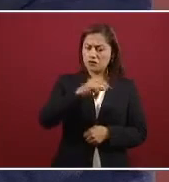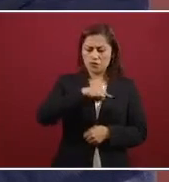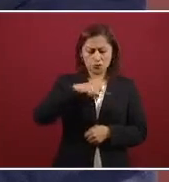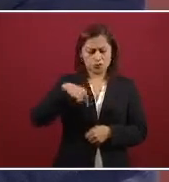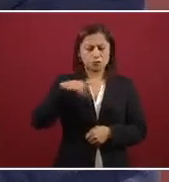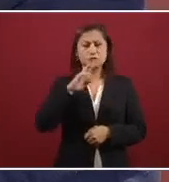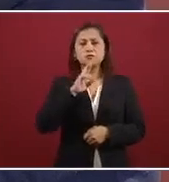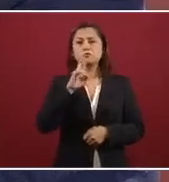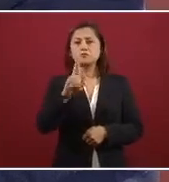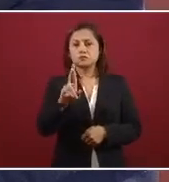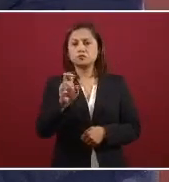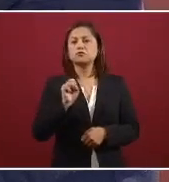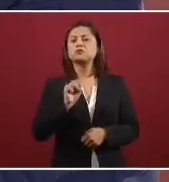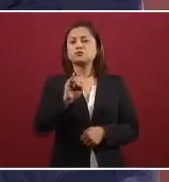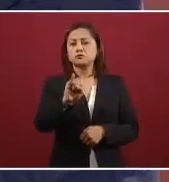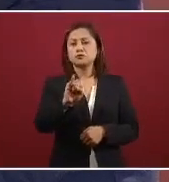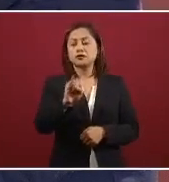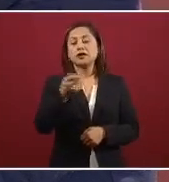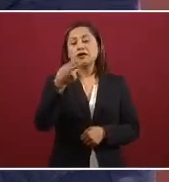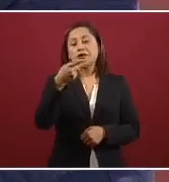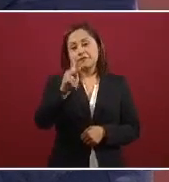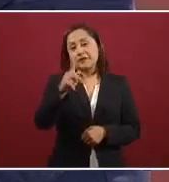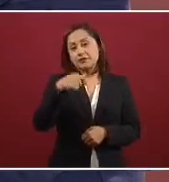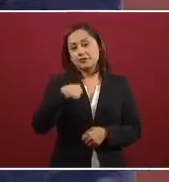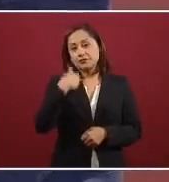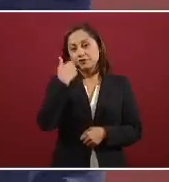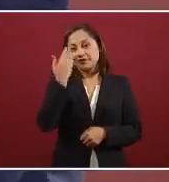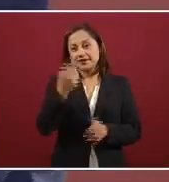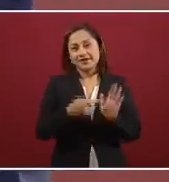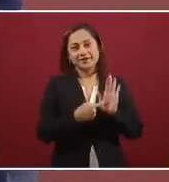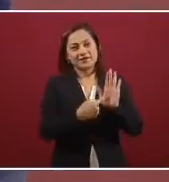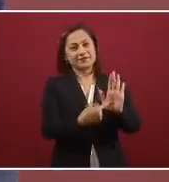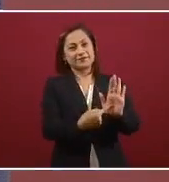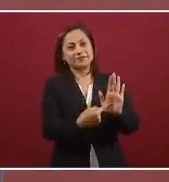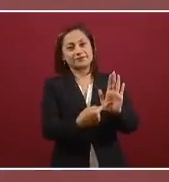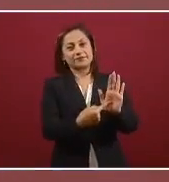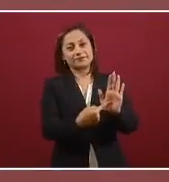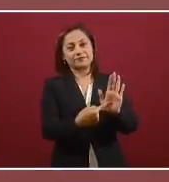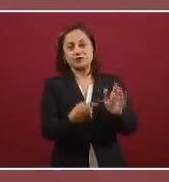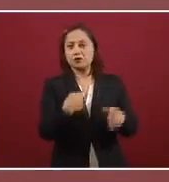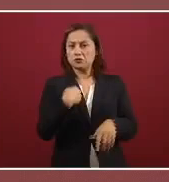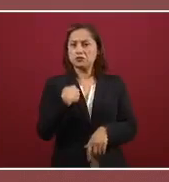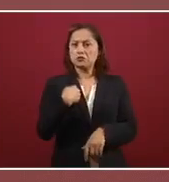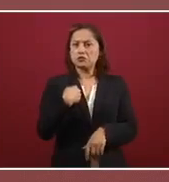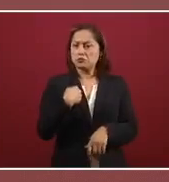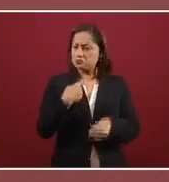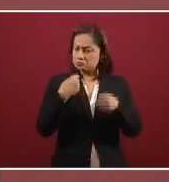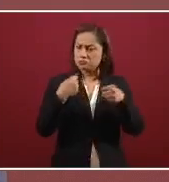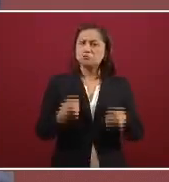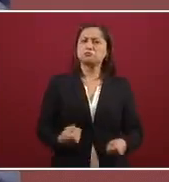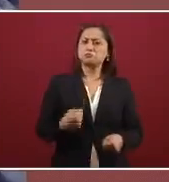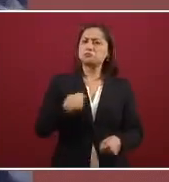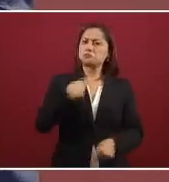yo darlo a conocer. Sostengo que el pueblo está feliz, feliz, feliz.